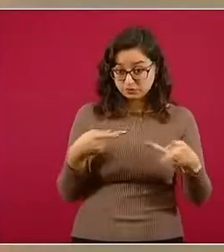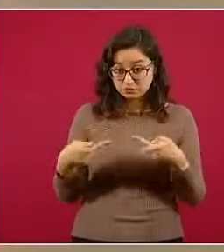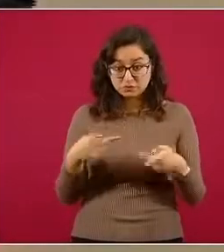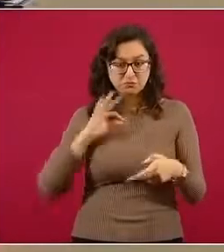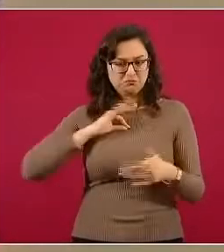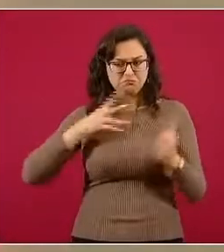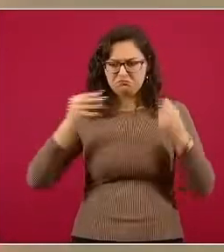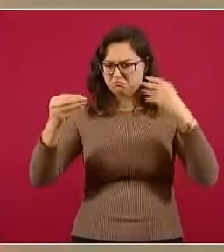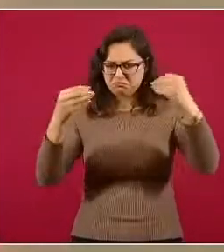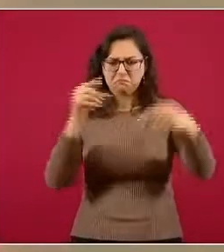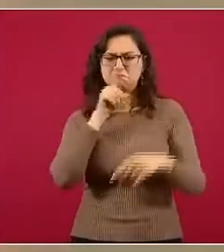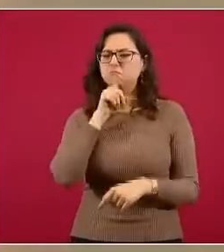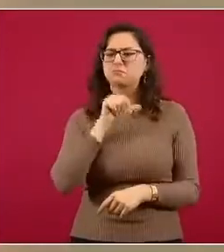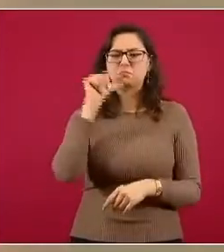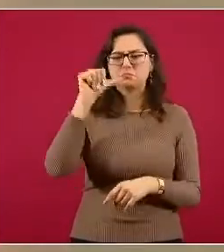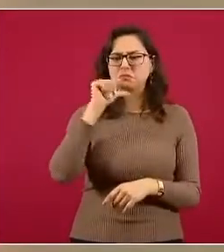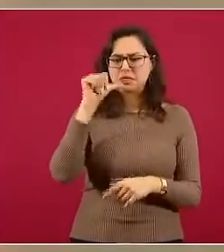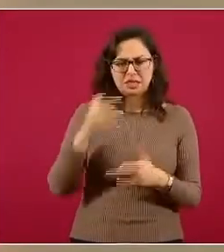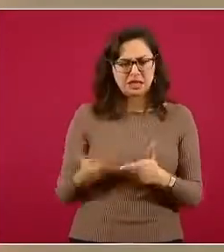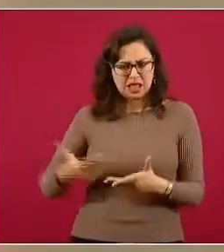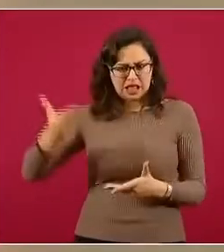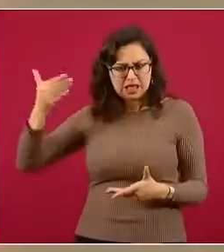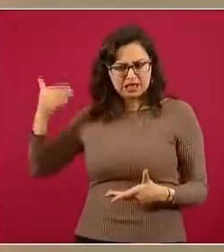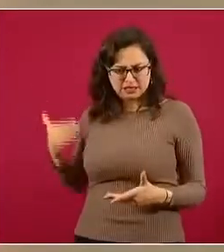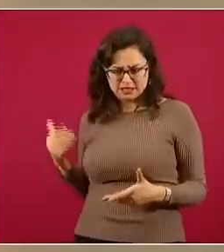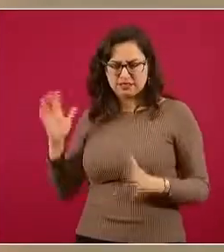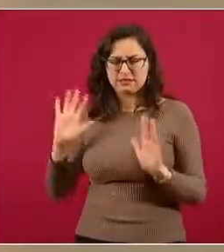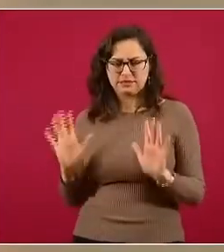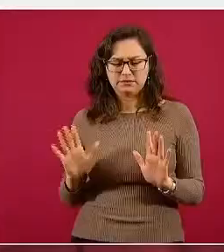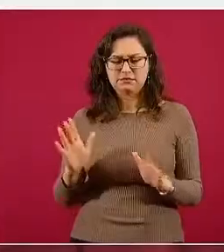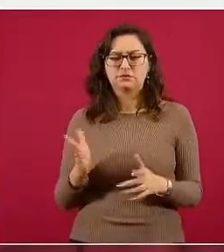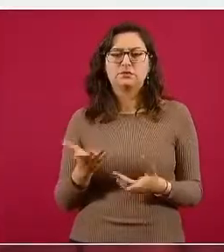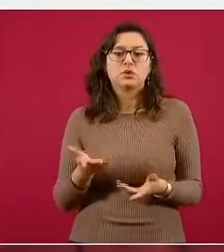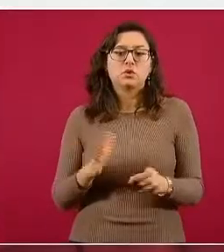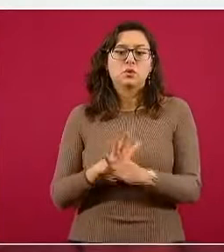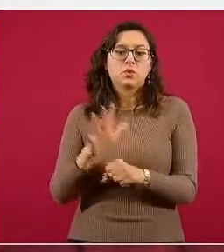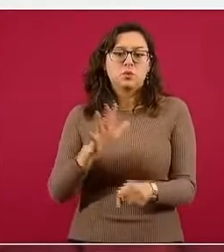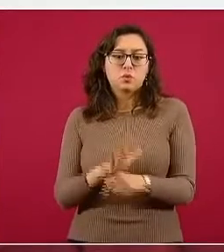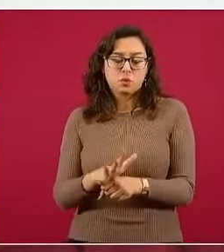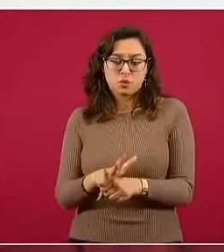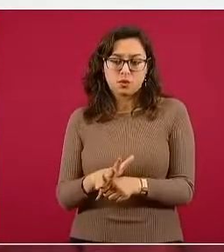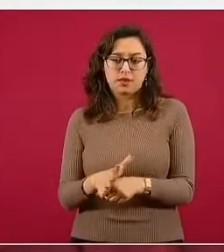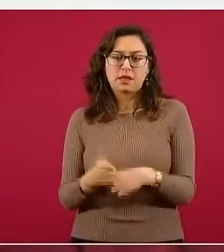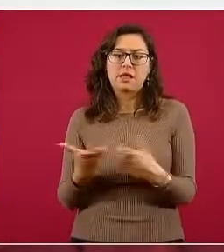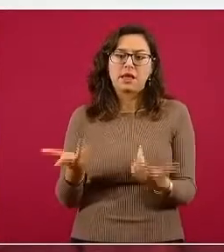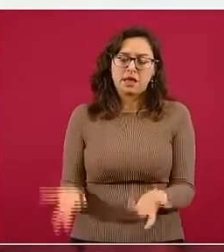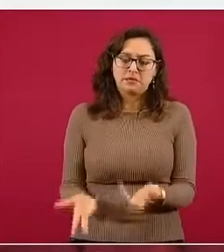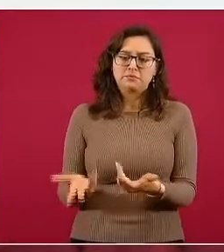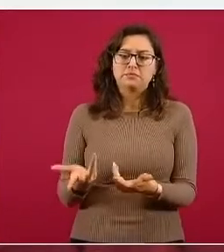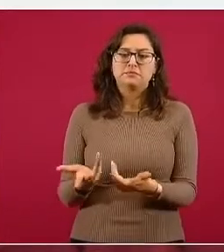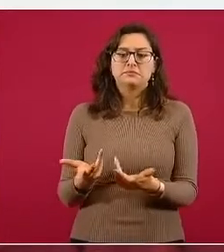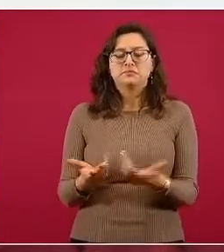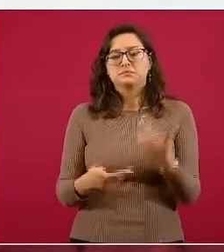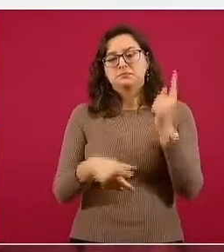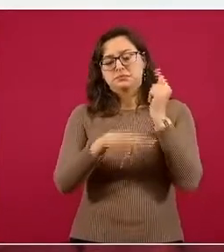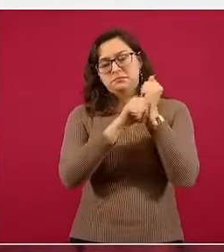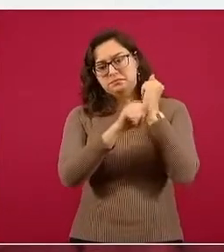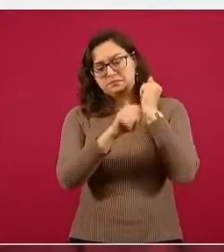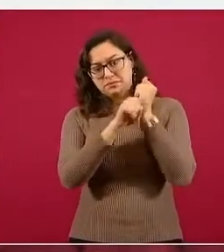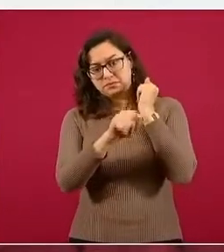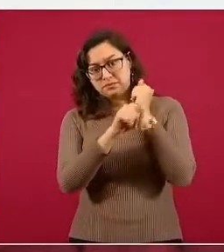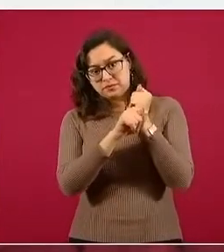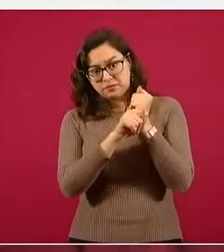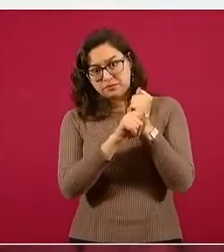sanitaria, tenía que ver con el subsidio al combustible del transporte concesionado. Como saben, el transporte concesionado opera con